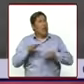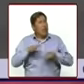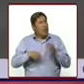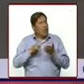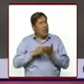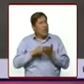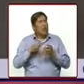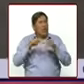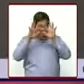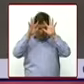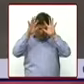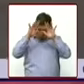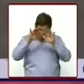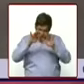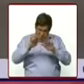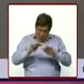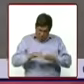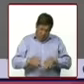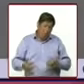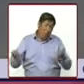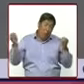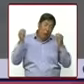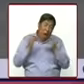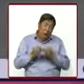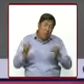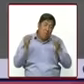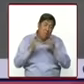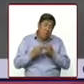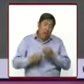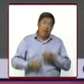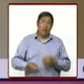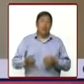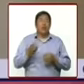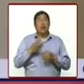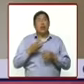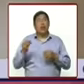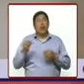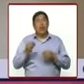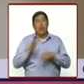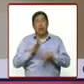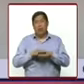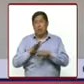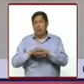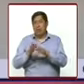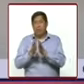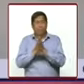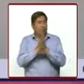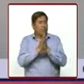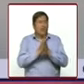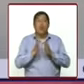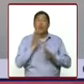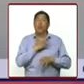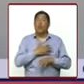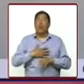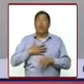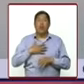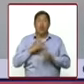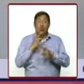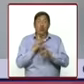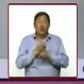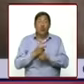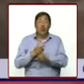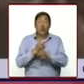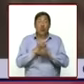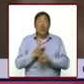este fenómeno meteorológico se intensifique en las próximas horas, por lo que llamaron a los ciudadanos a mantenerse con